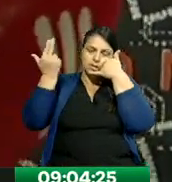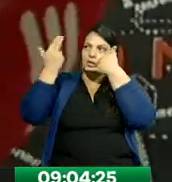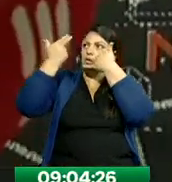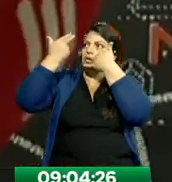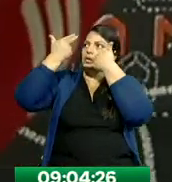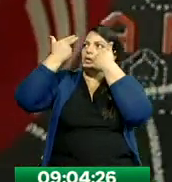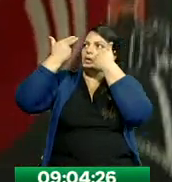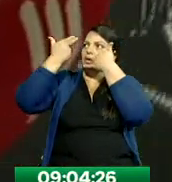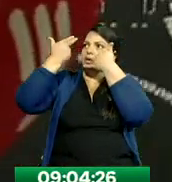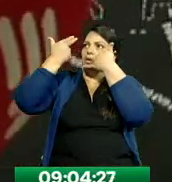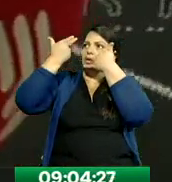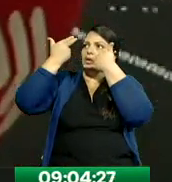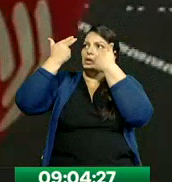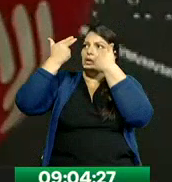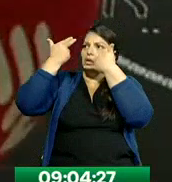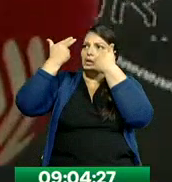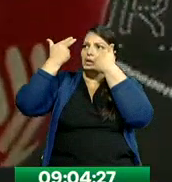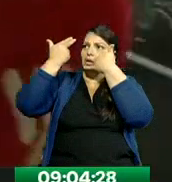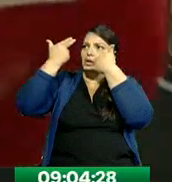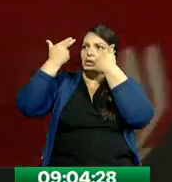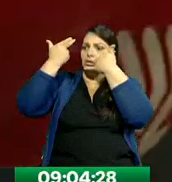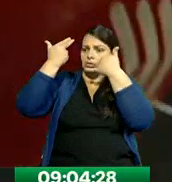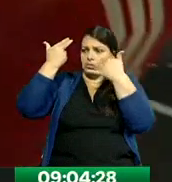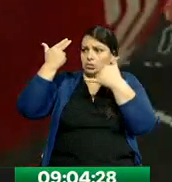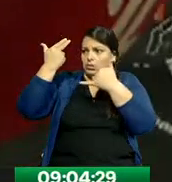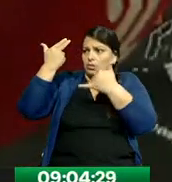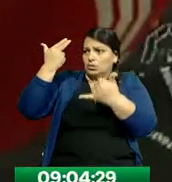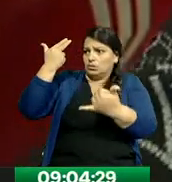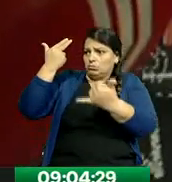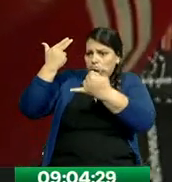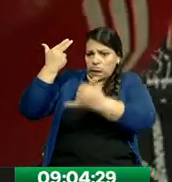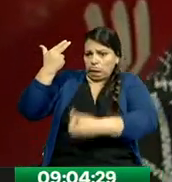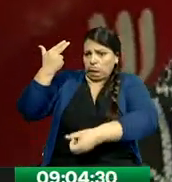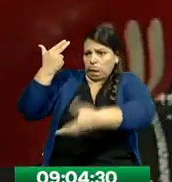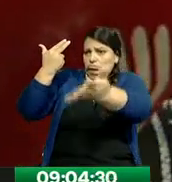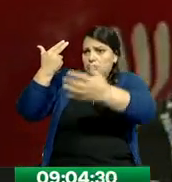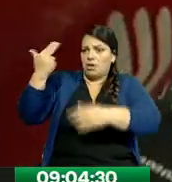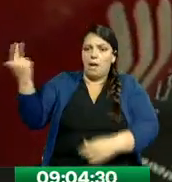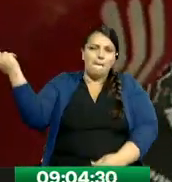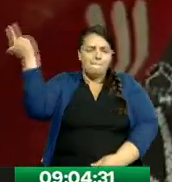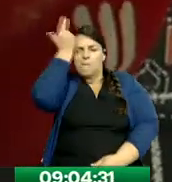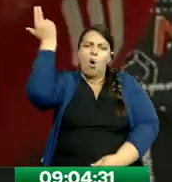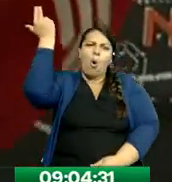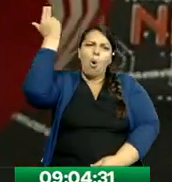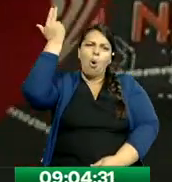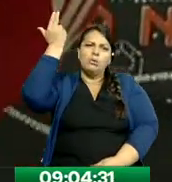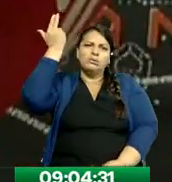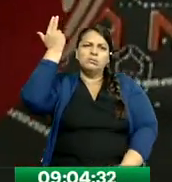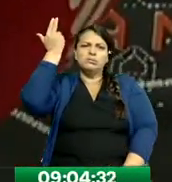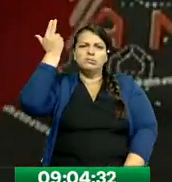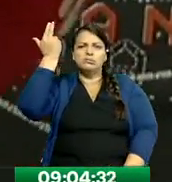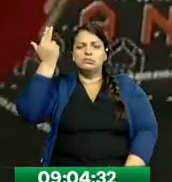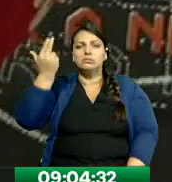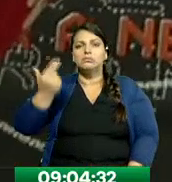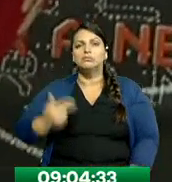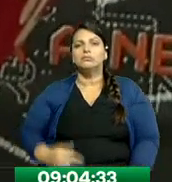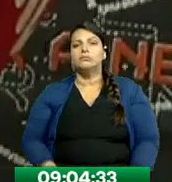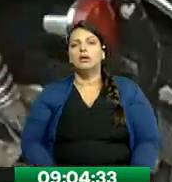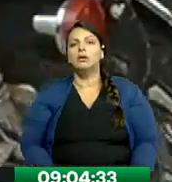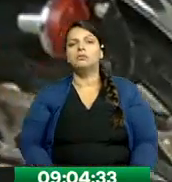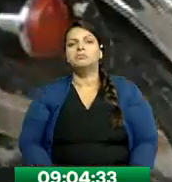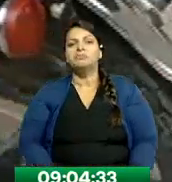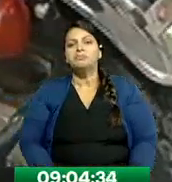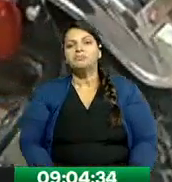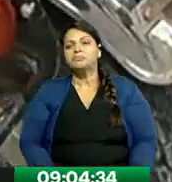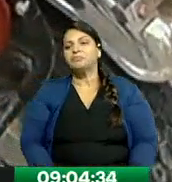me dijeron, y yo, ¿qué te voy a dar? Cogí, lo tiré al teléfono y el man me dio cachazo ahí. Y ahí se fueron los